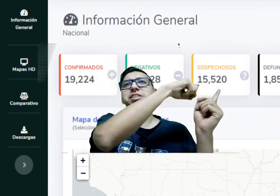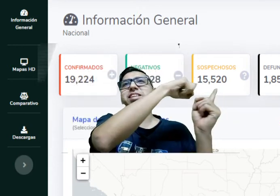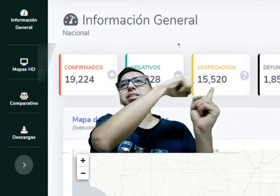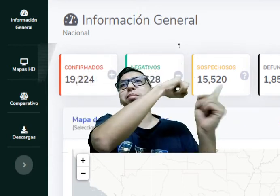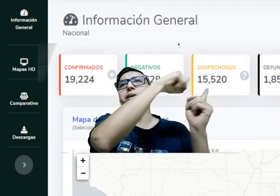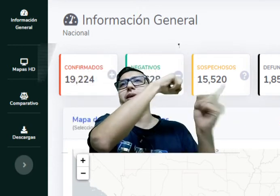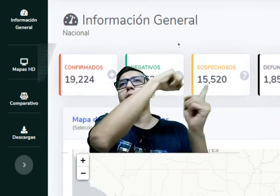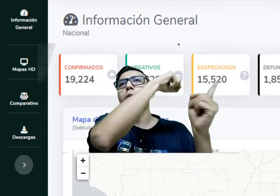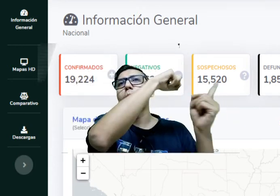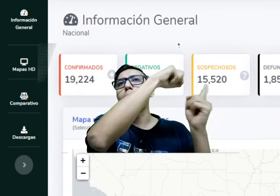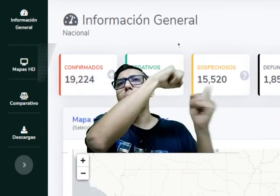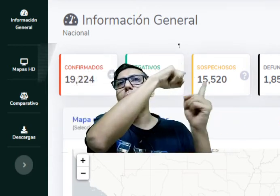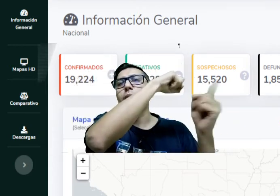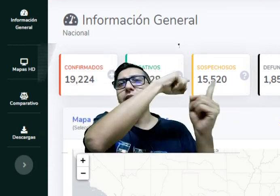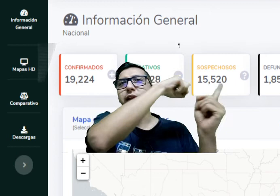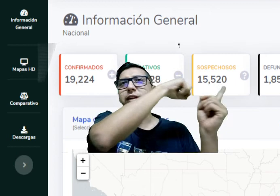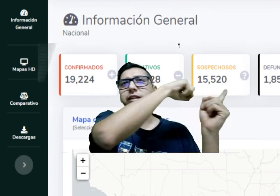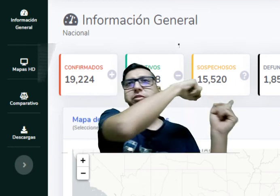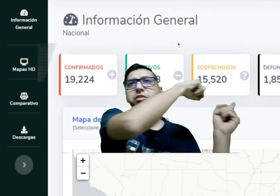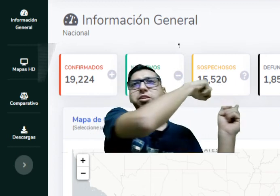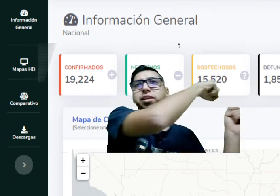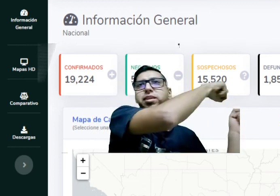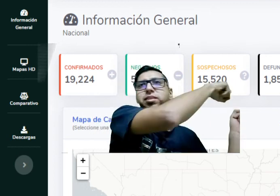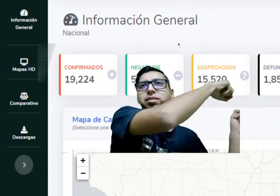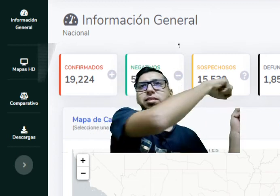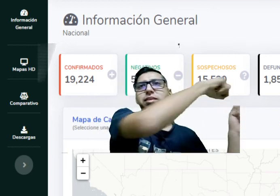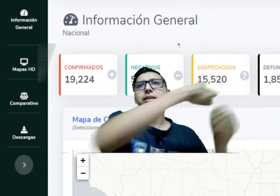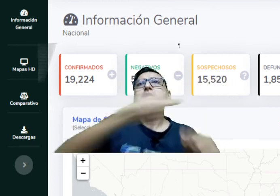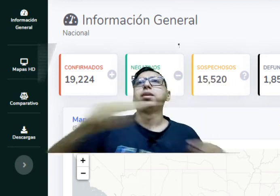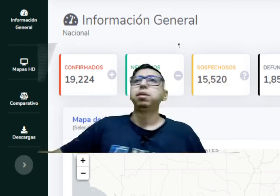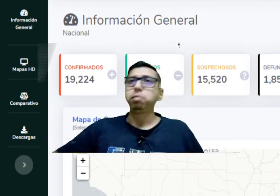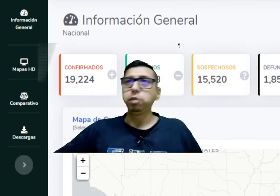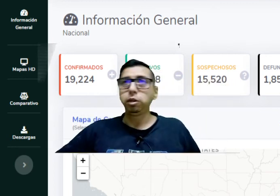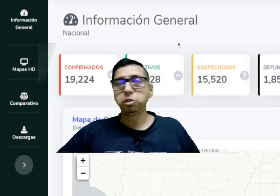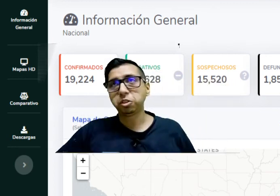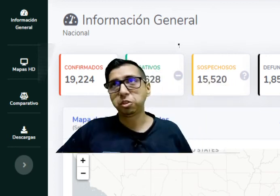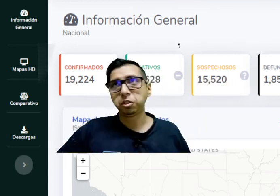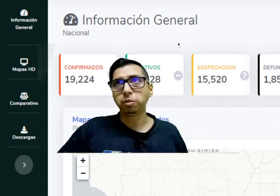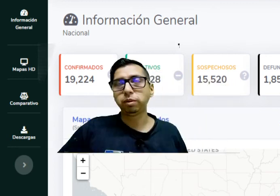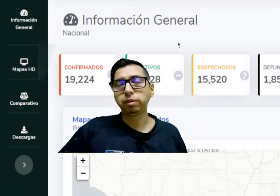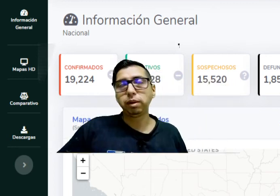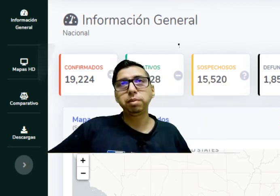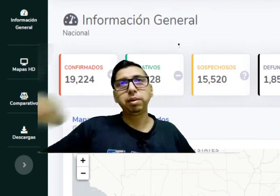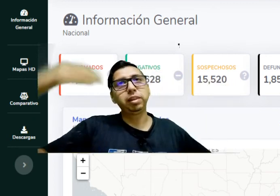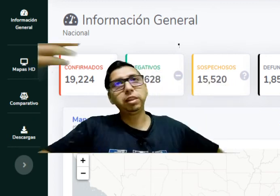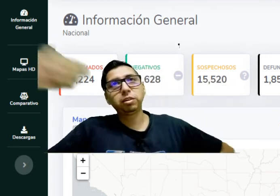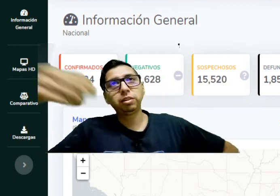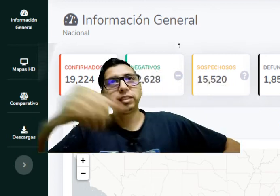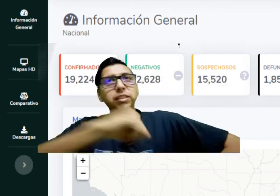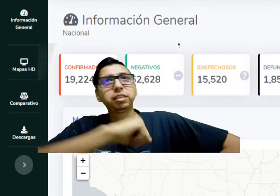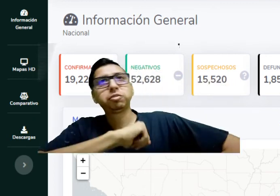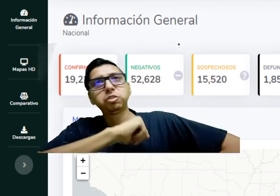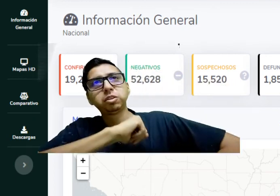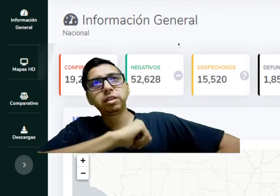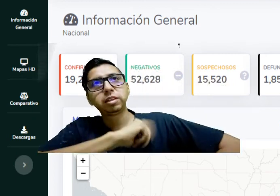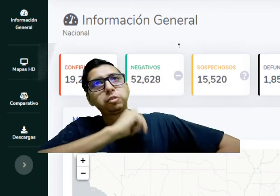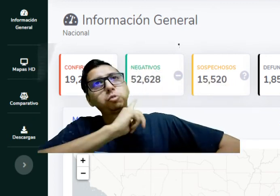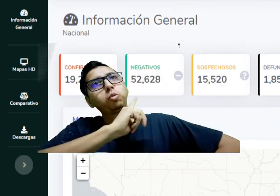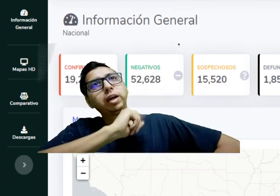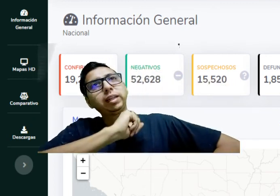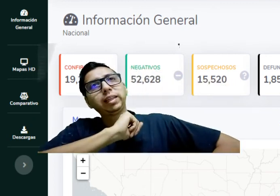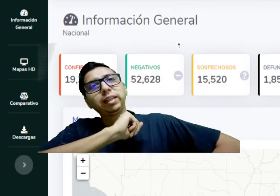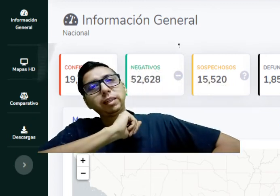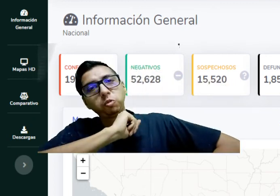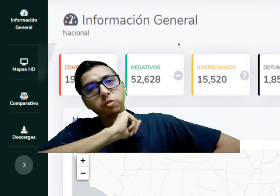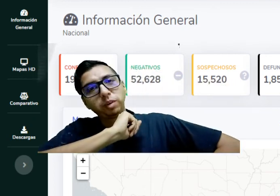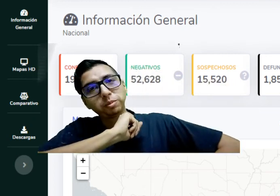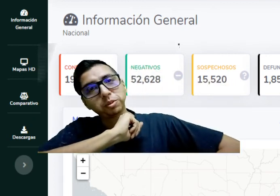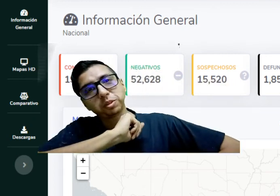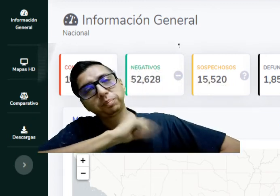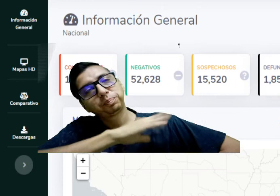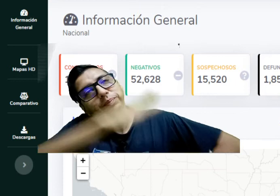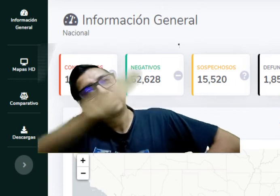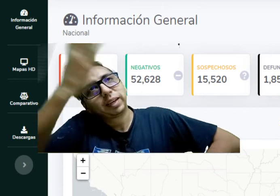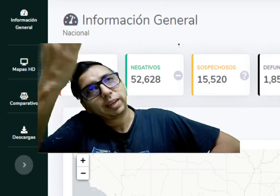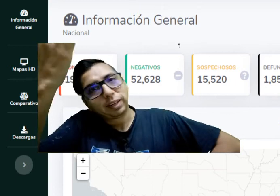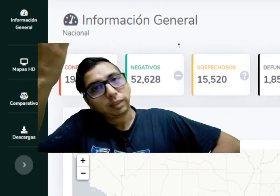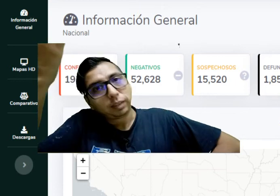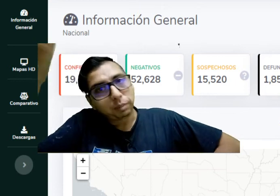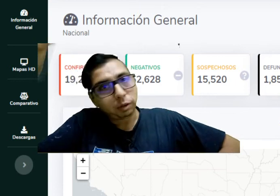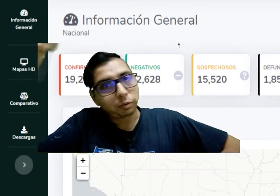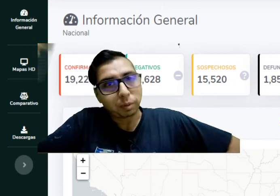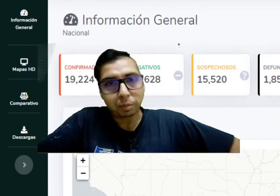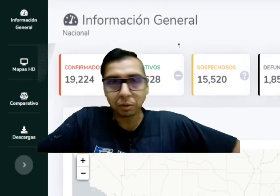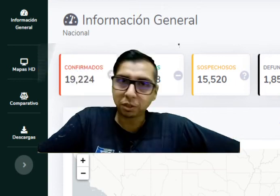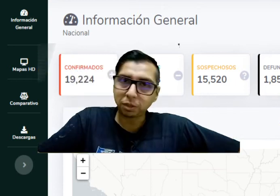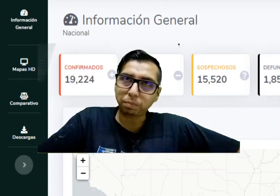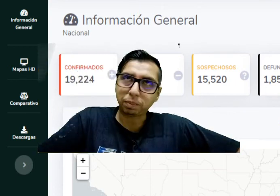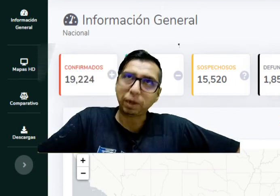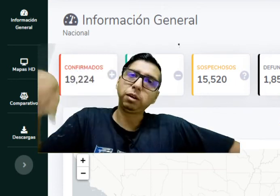Los sospechosos 15.000, y las defunciones 1859. Dentro de estas defunciones estuvo un cantante muy famoso. Que